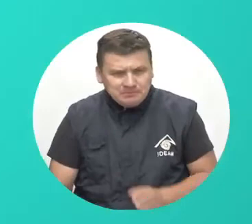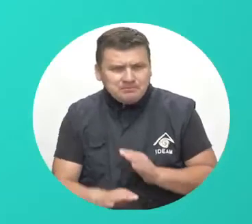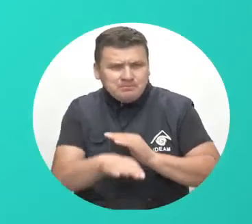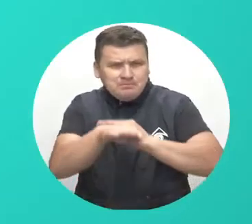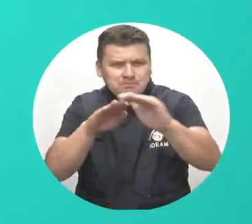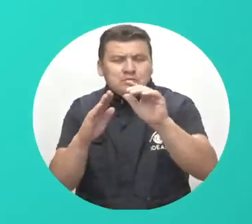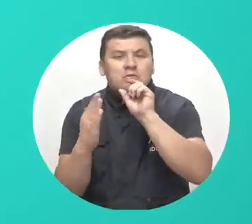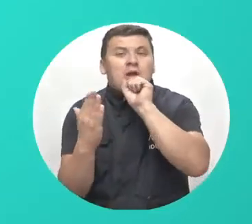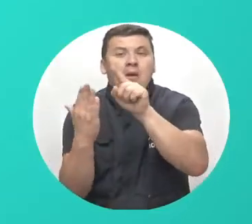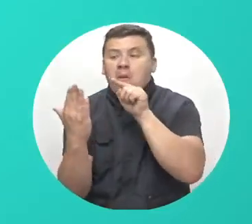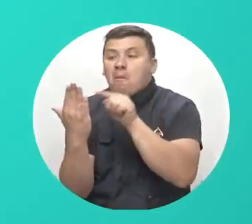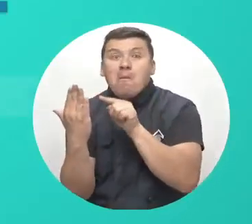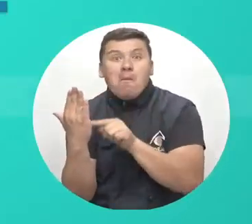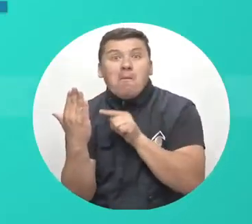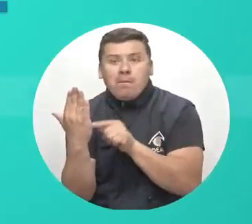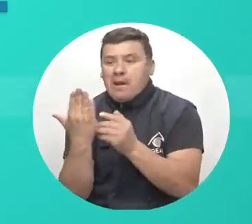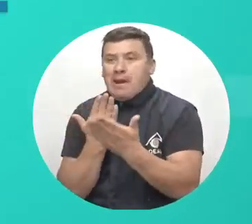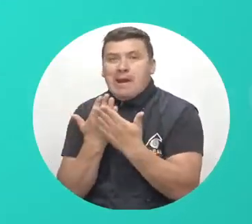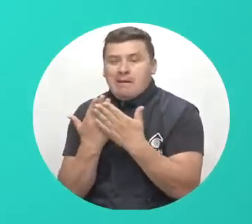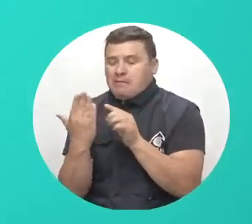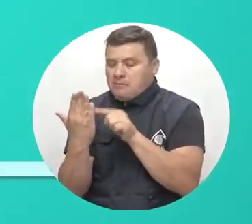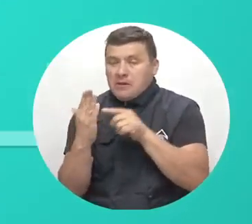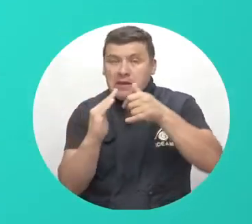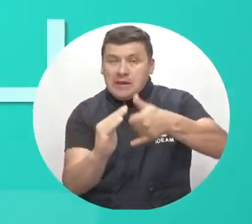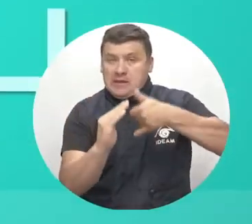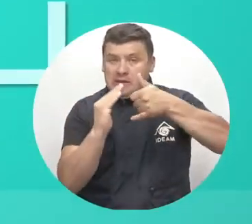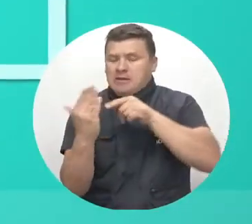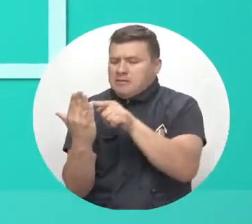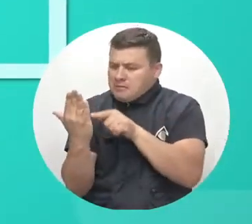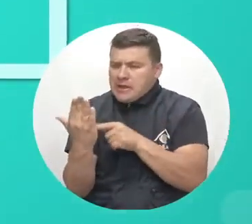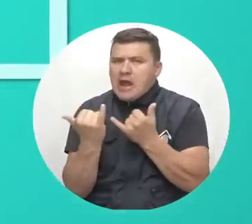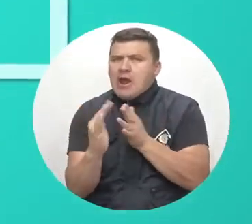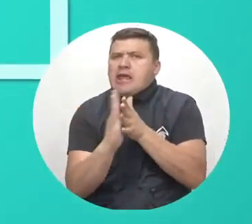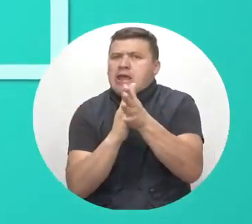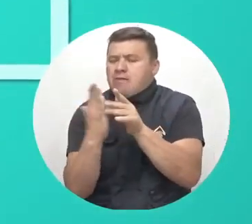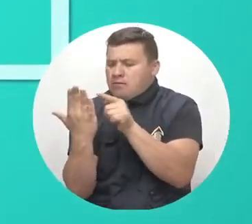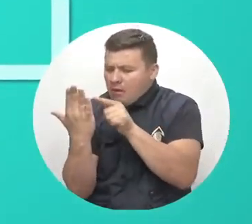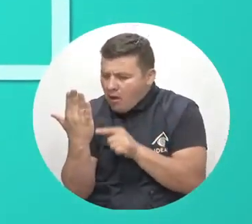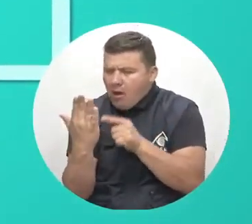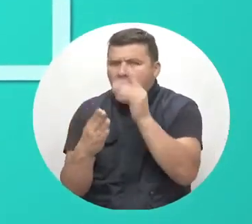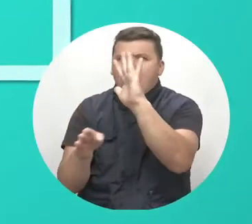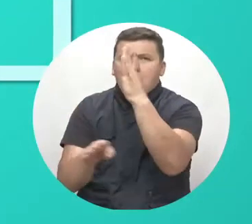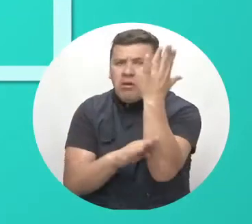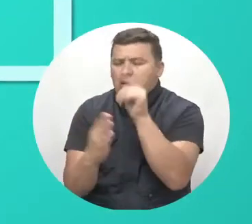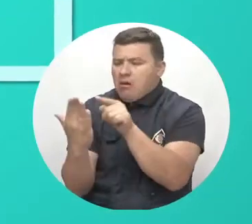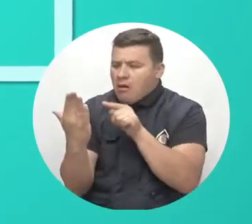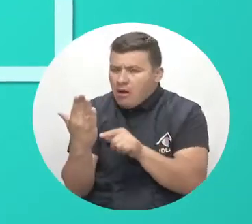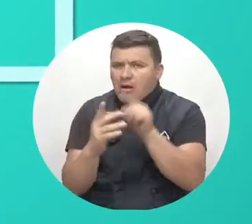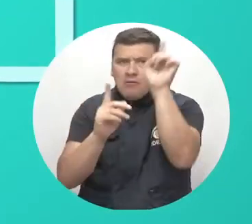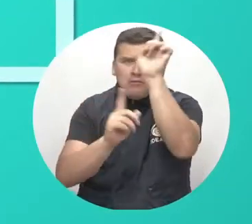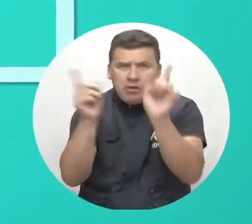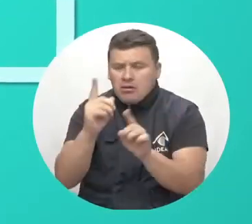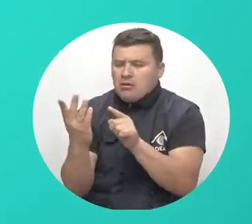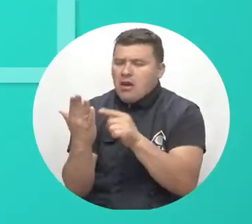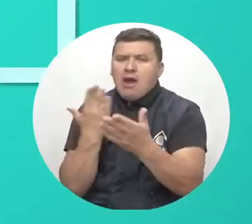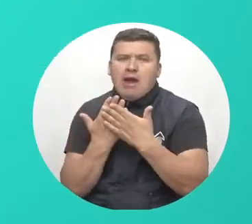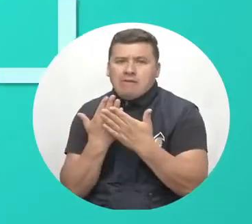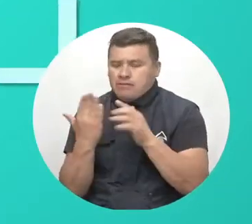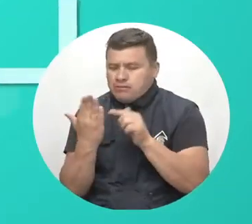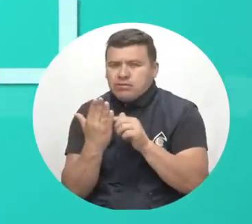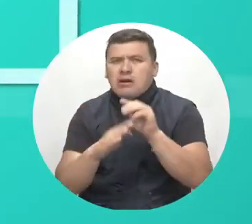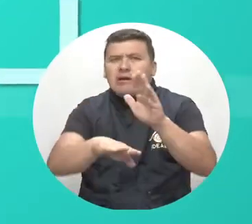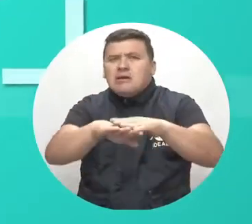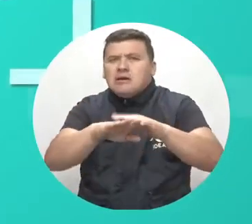www.idean.gov.co. Te invitamos a consultar la aplicación Mi Pronóstico del IDEAN. Ahora con información sobre deforestación, rayos,